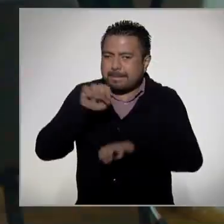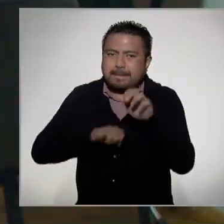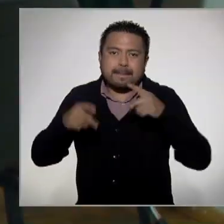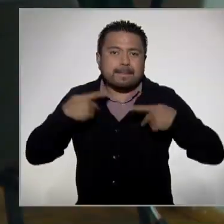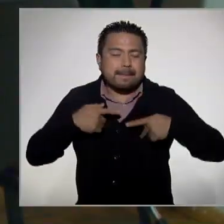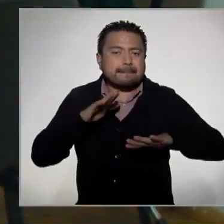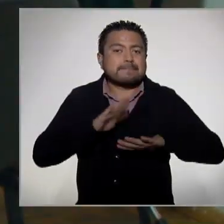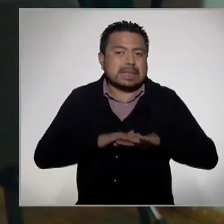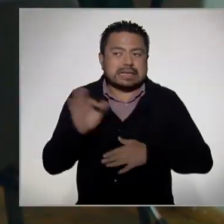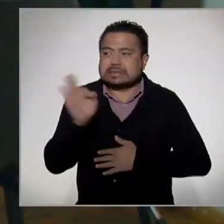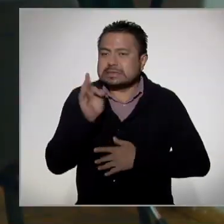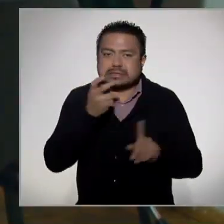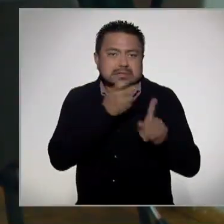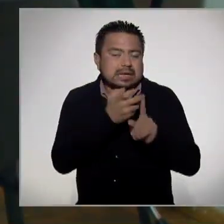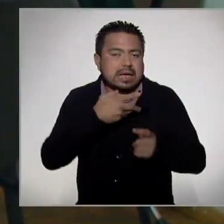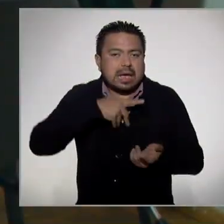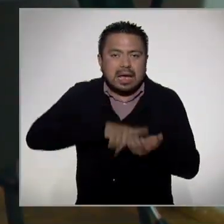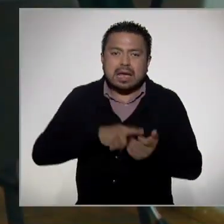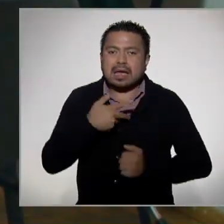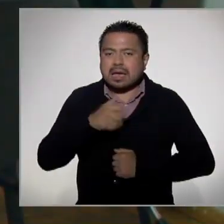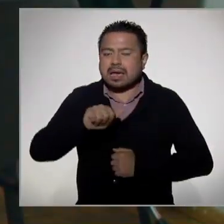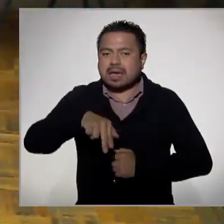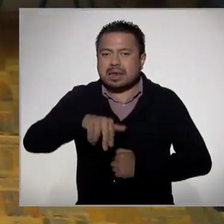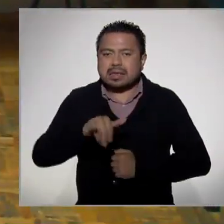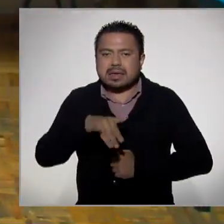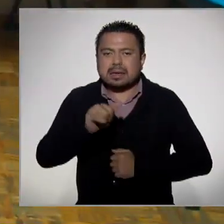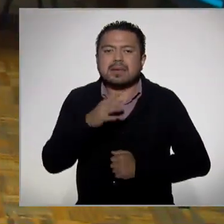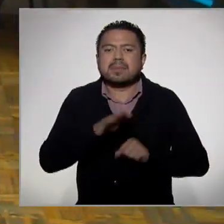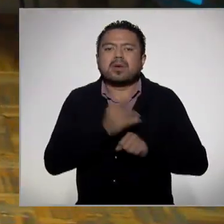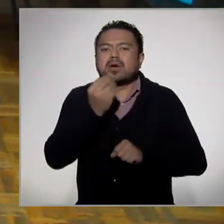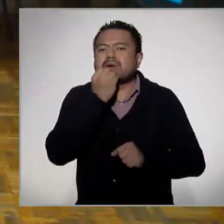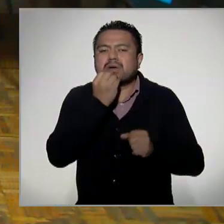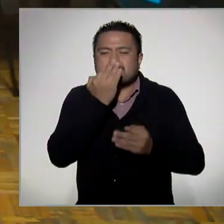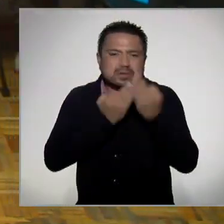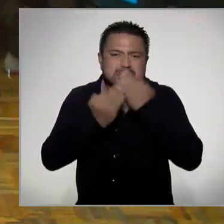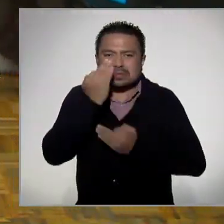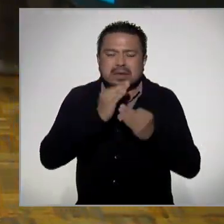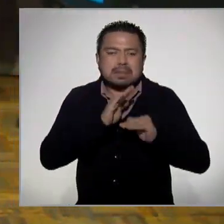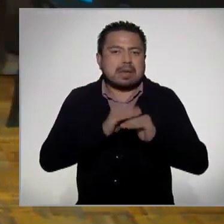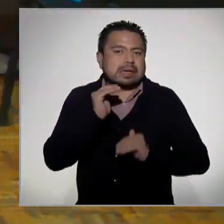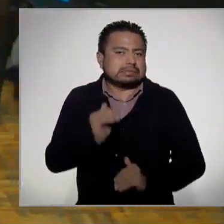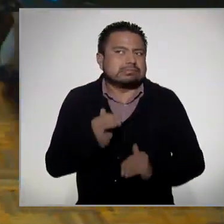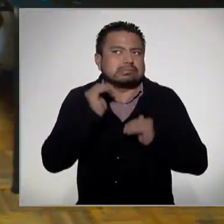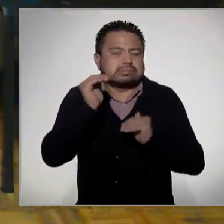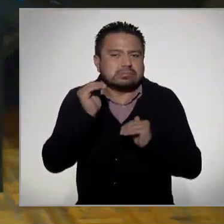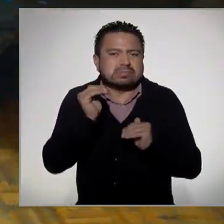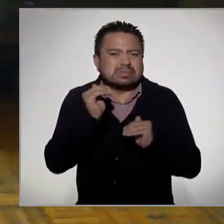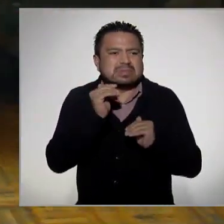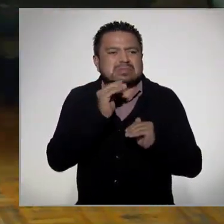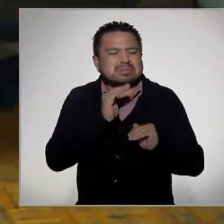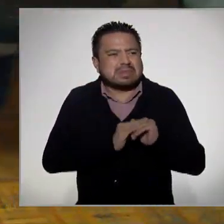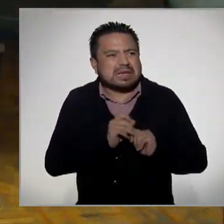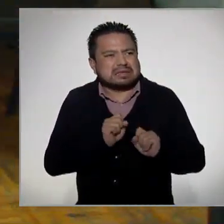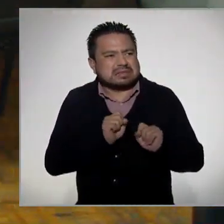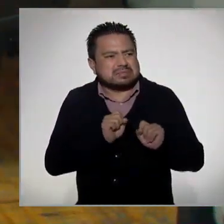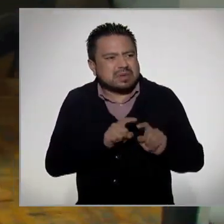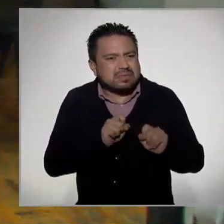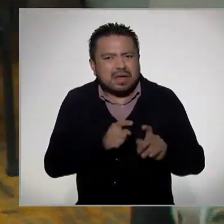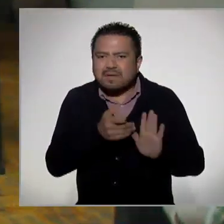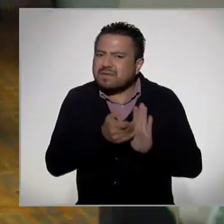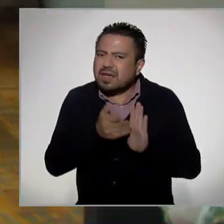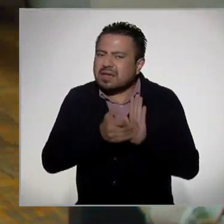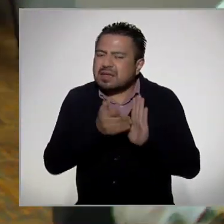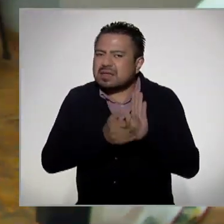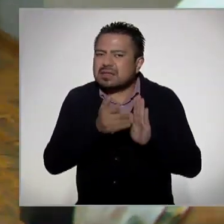propensos a padecer anemia porque su alimentación puede ser más limitada y monótona con falta en la